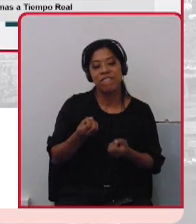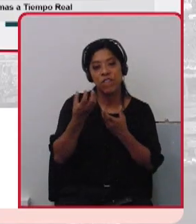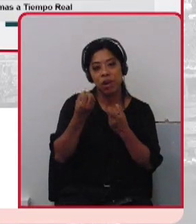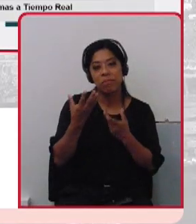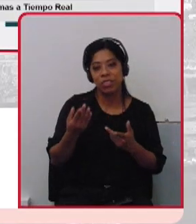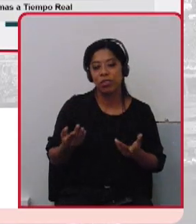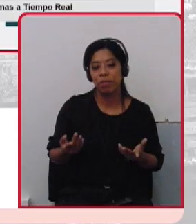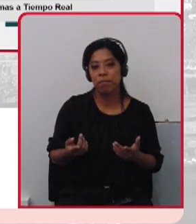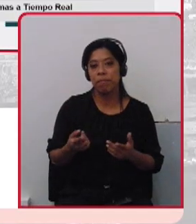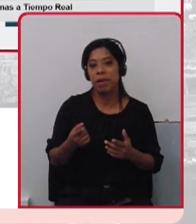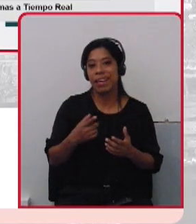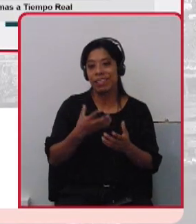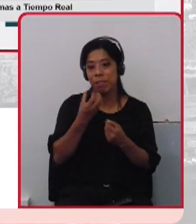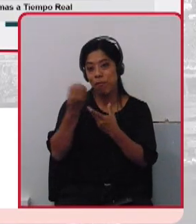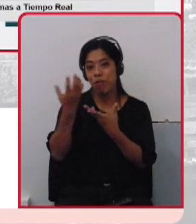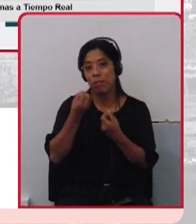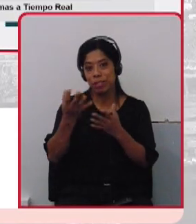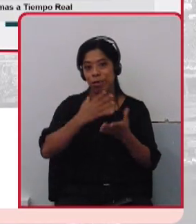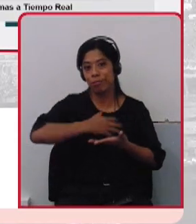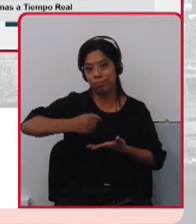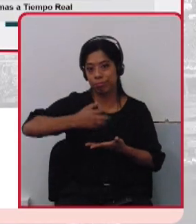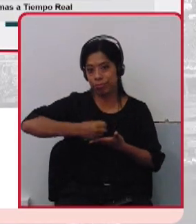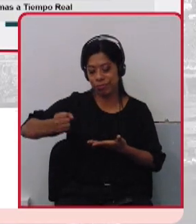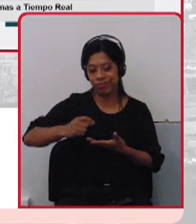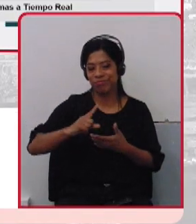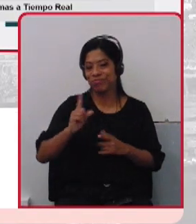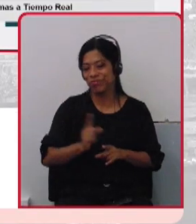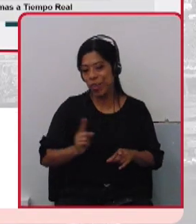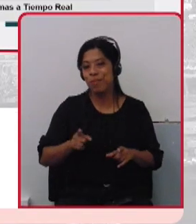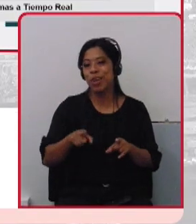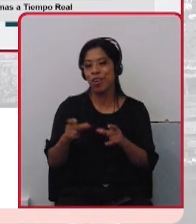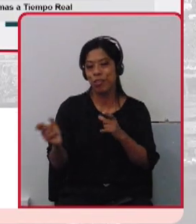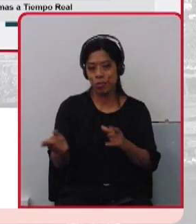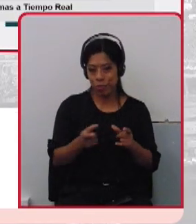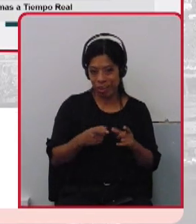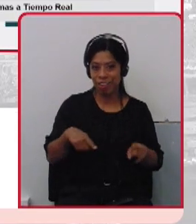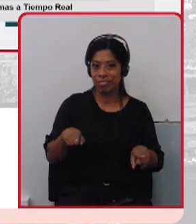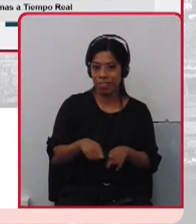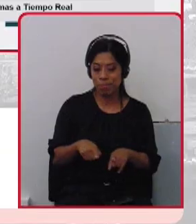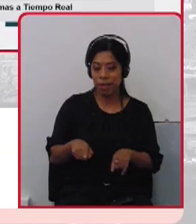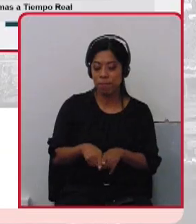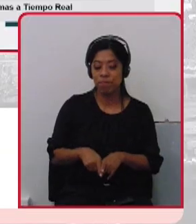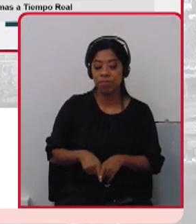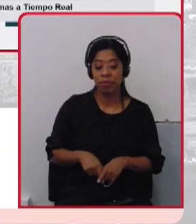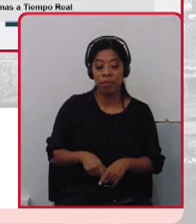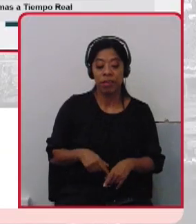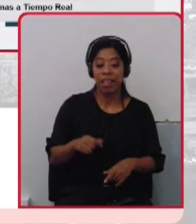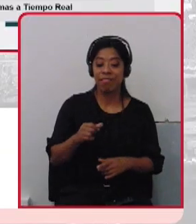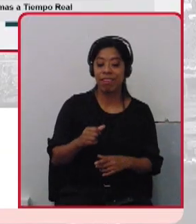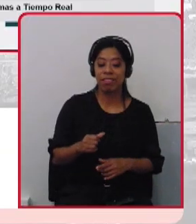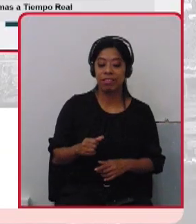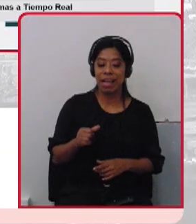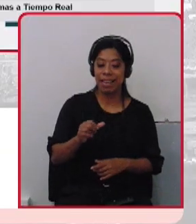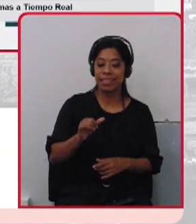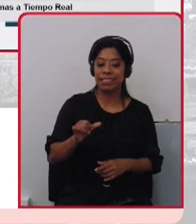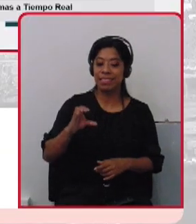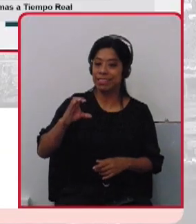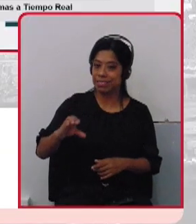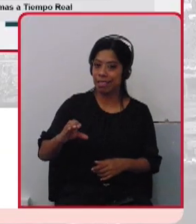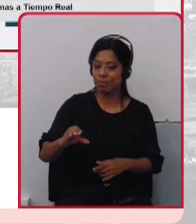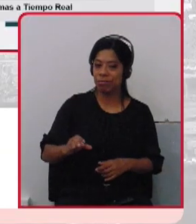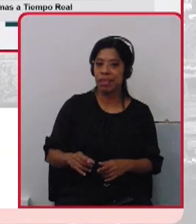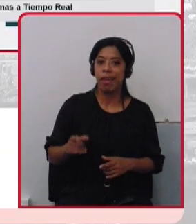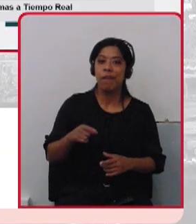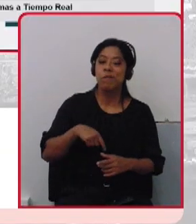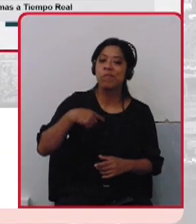evitar también la fuga de información, pero está controlado. Registran el acto y condición en campo, ese acto y condición en